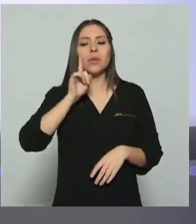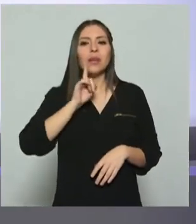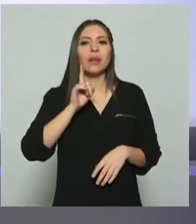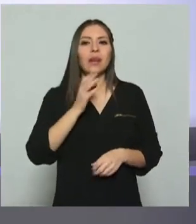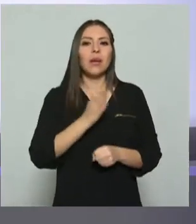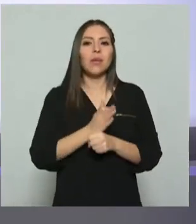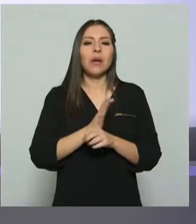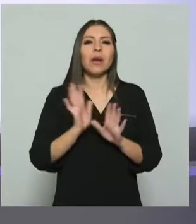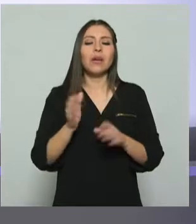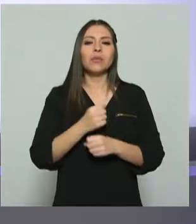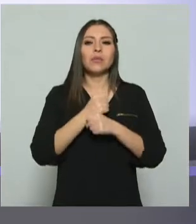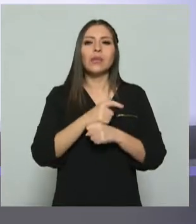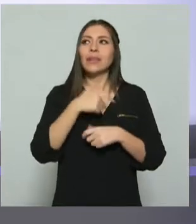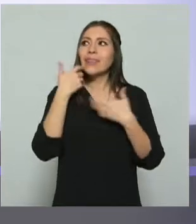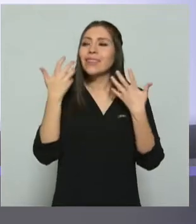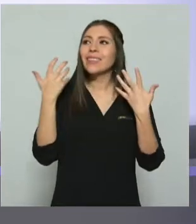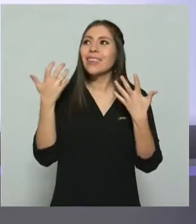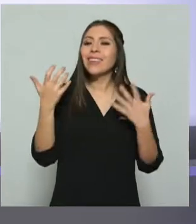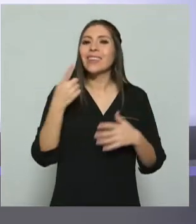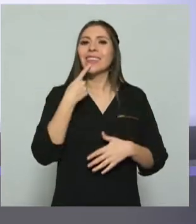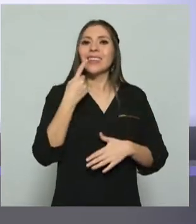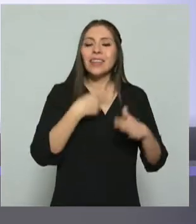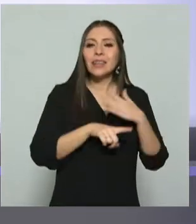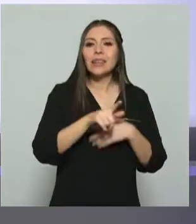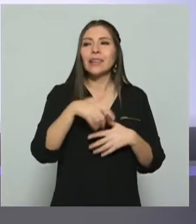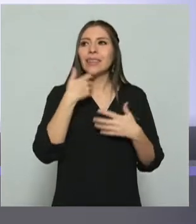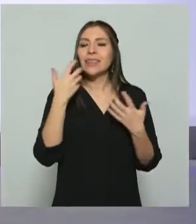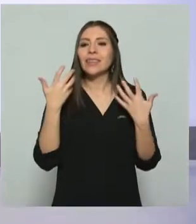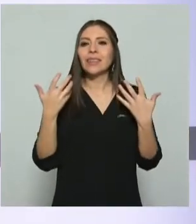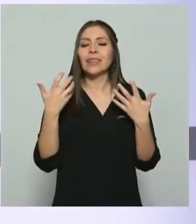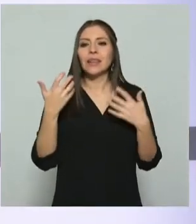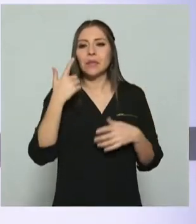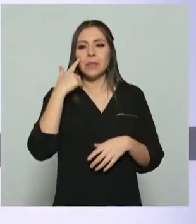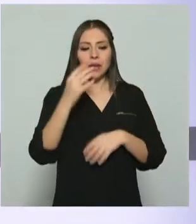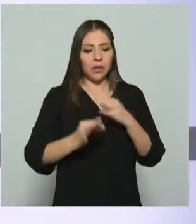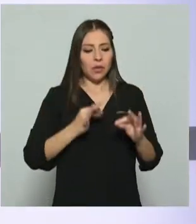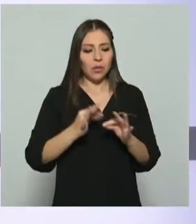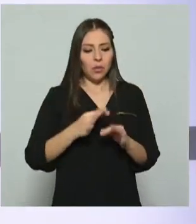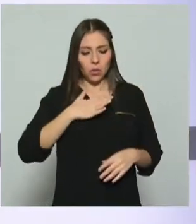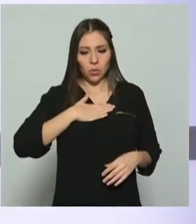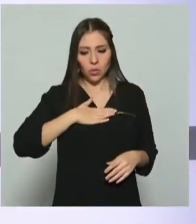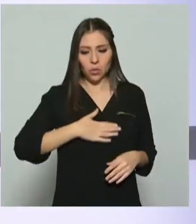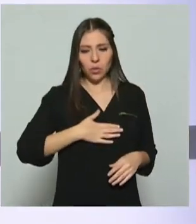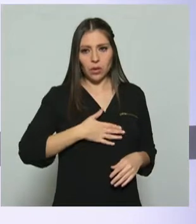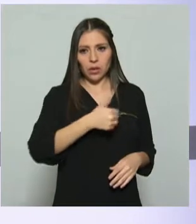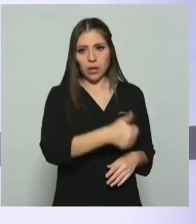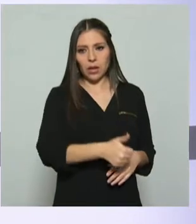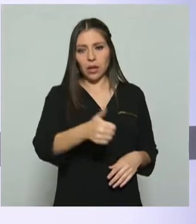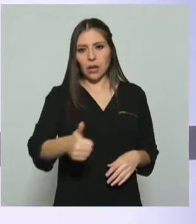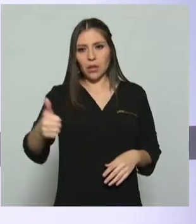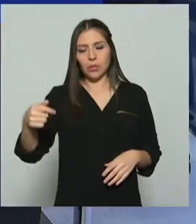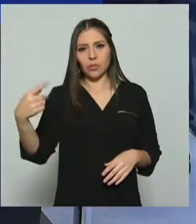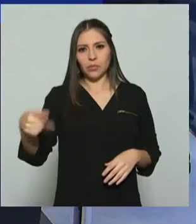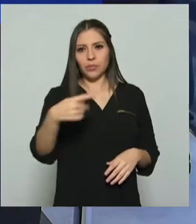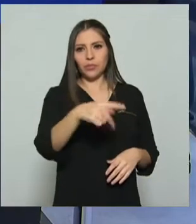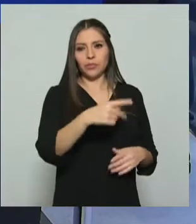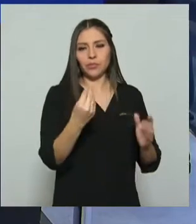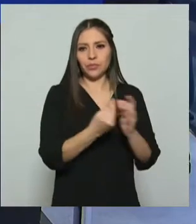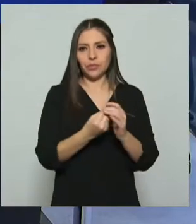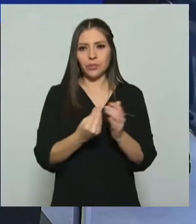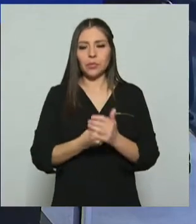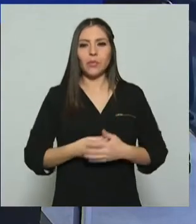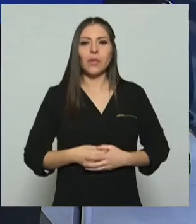ya están intentando denunciar, que están intentando hacer justicia en cada uno de sus casos. Bueno, diputada, pues en